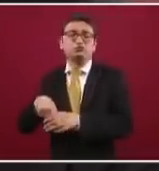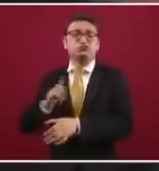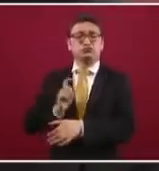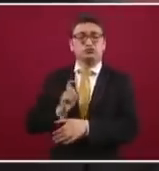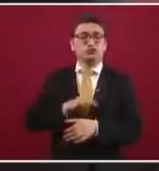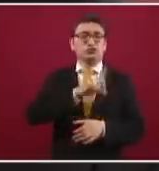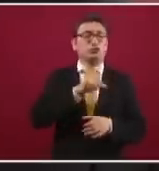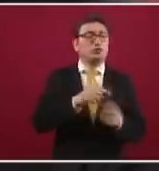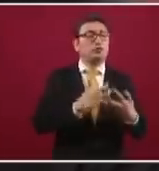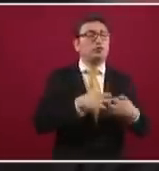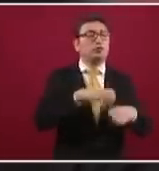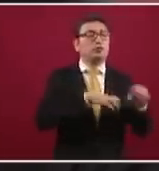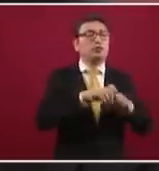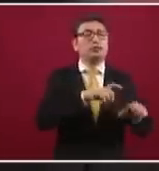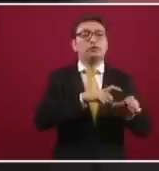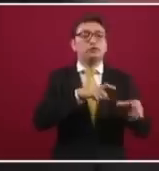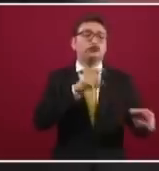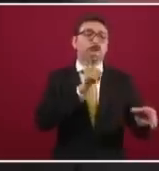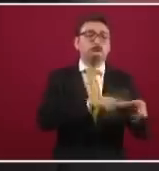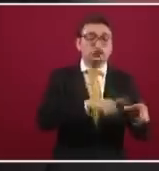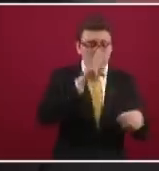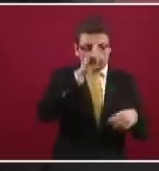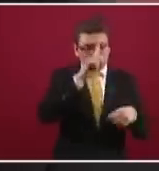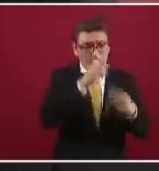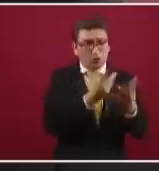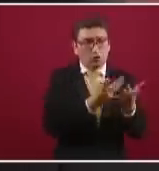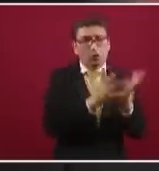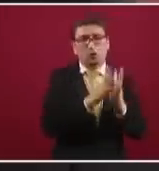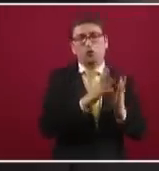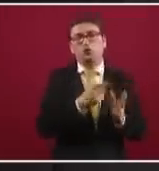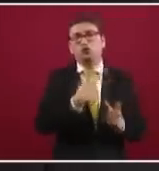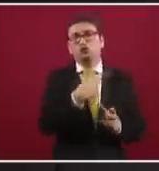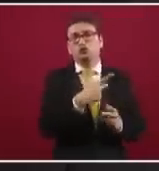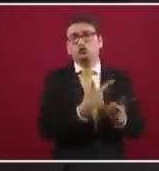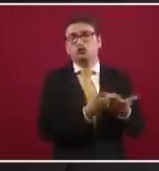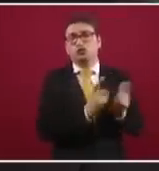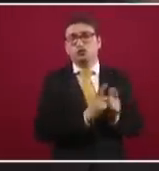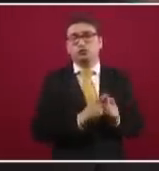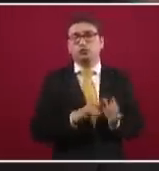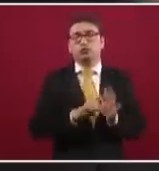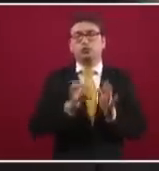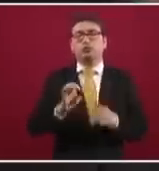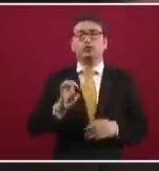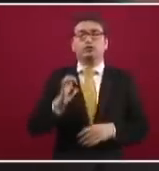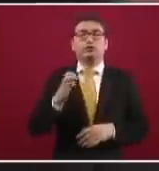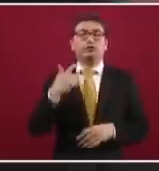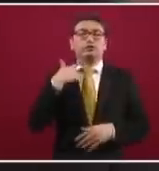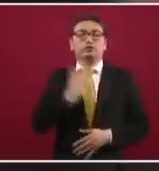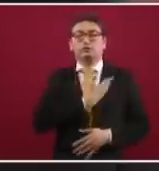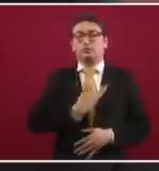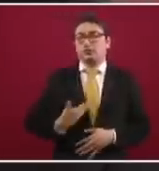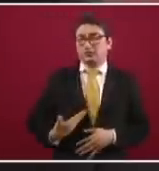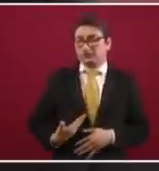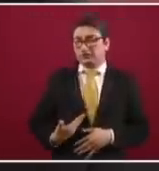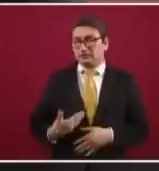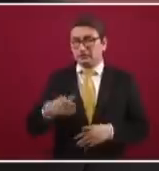como asesores, como miembros del consejo, un expresidente, miembro de un